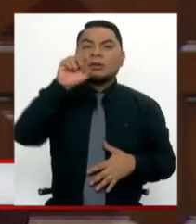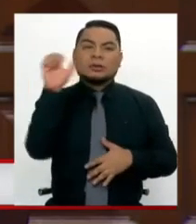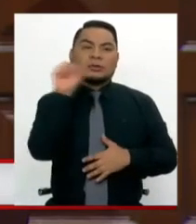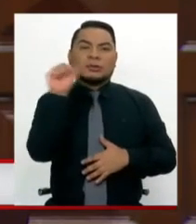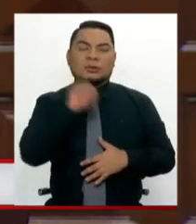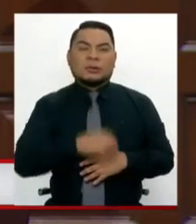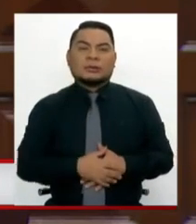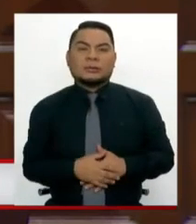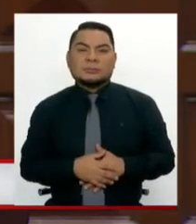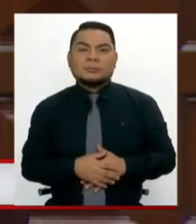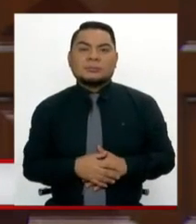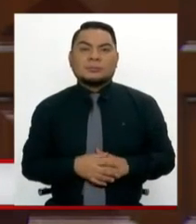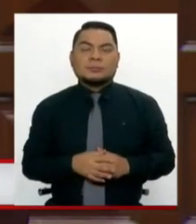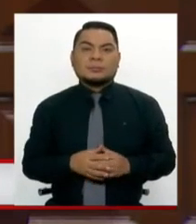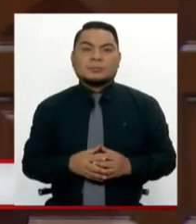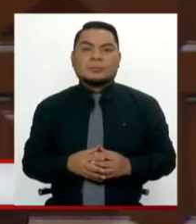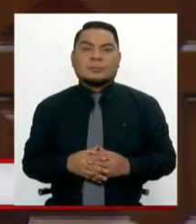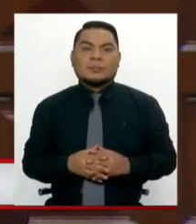de soles.